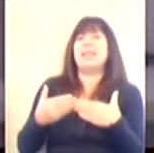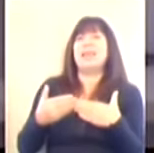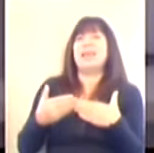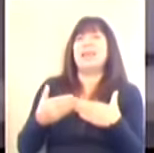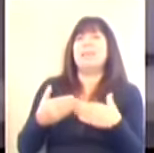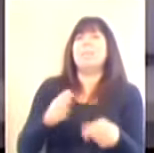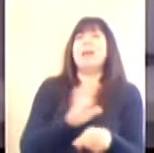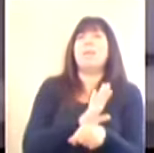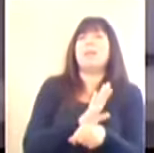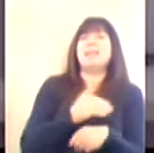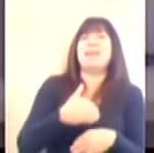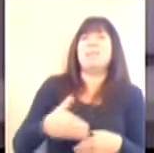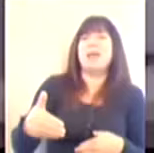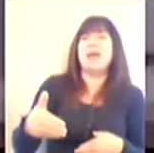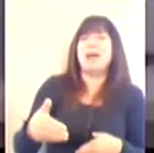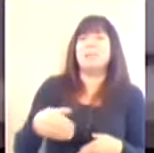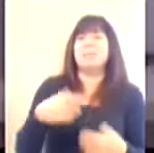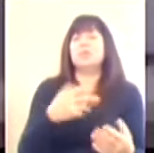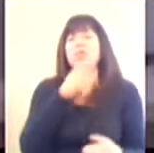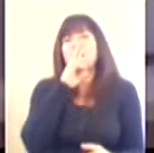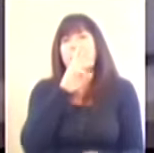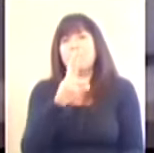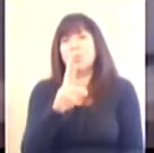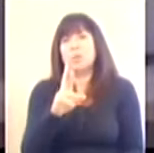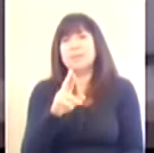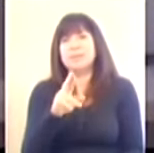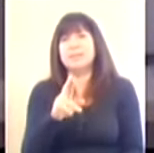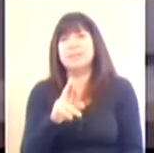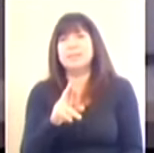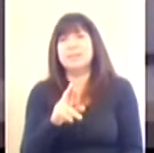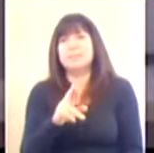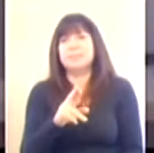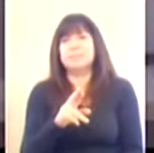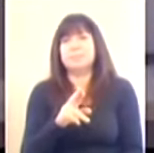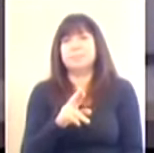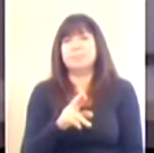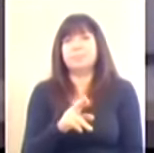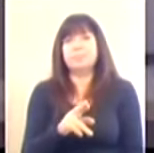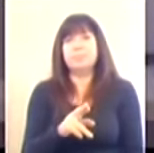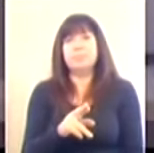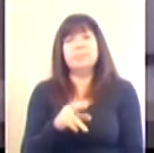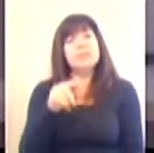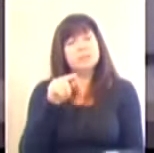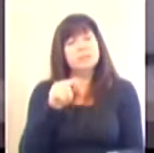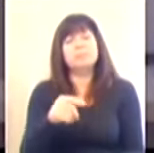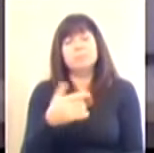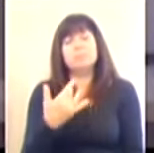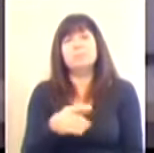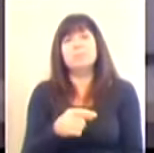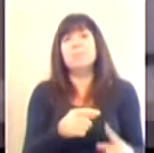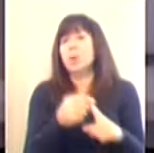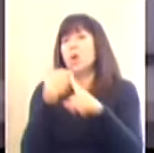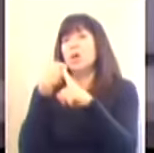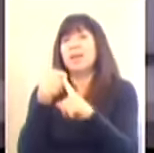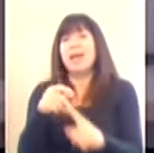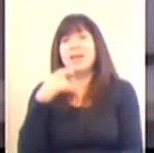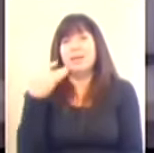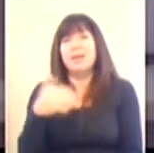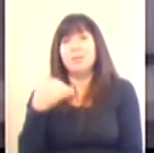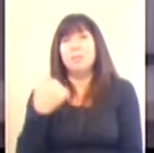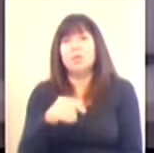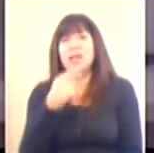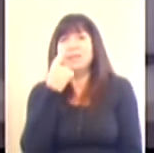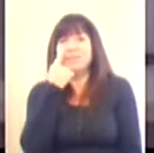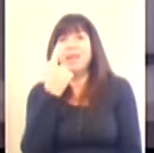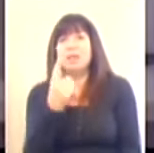prolongada? Y quisiera partir por responder tal vez en ese punto. Efectivamente, una de las prioridades que estamos viviendo durante